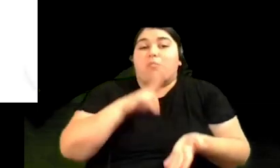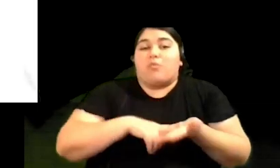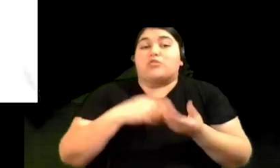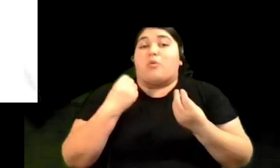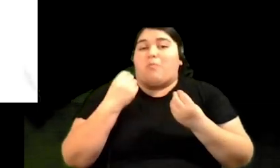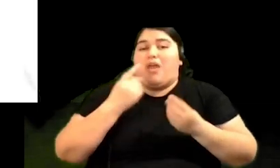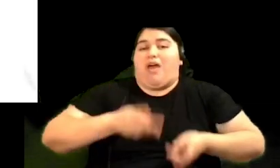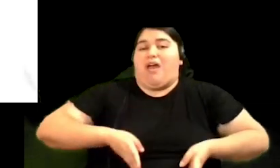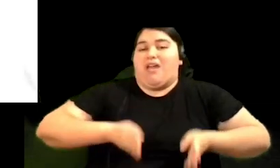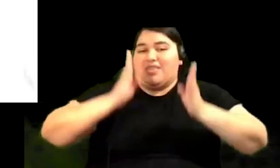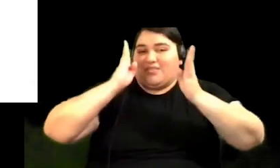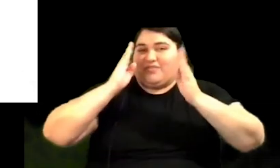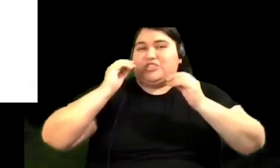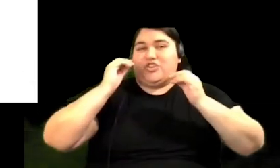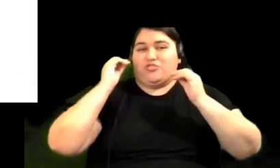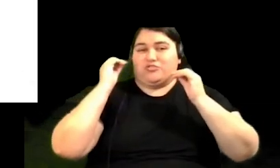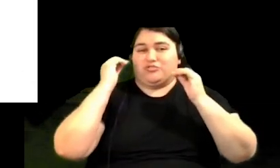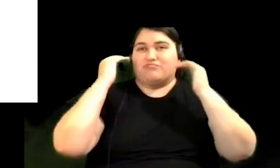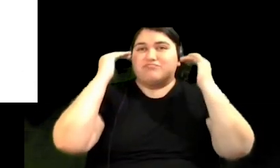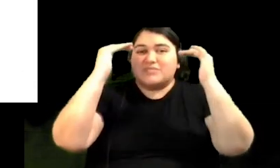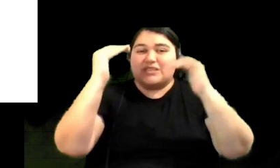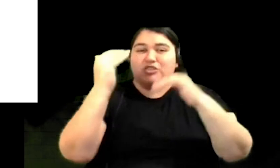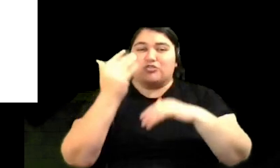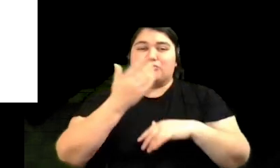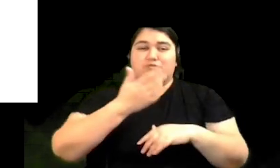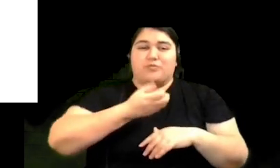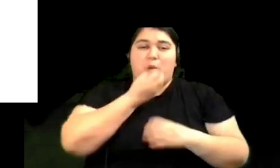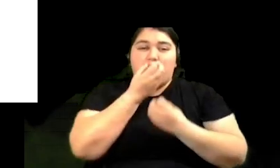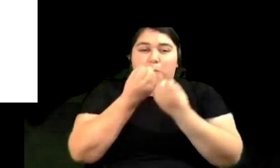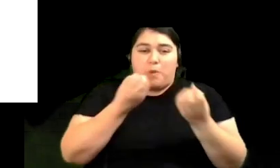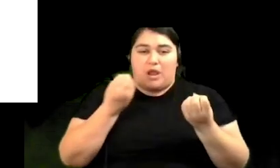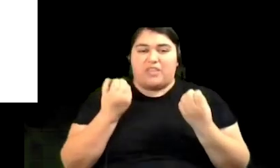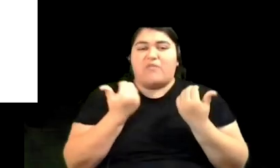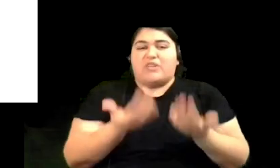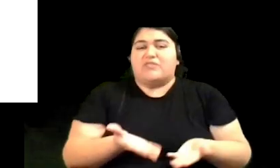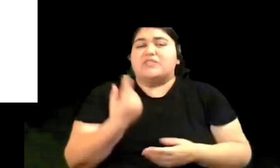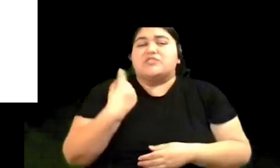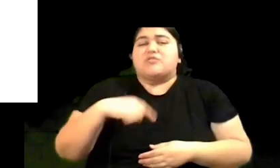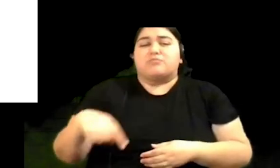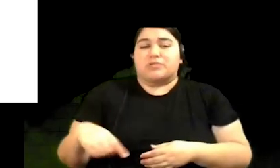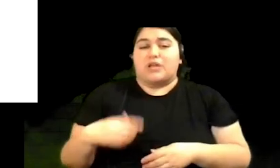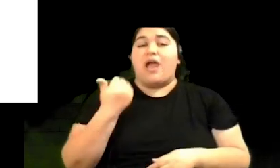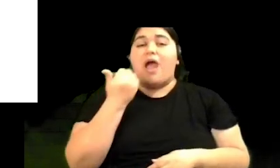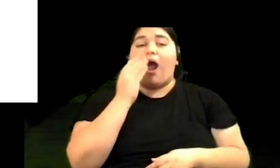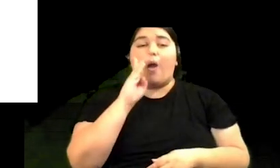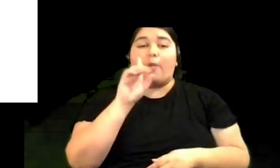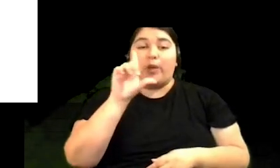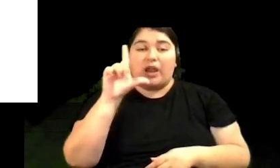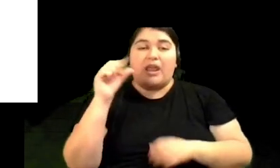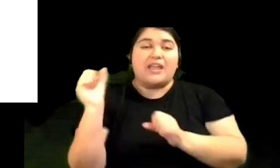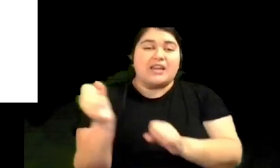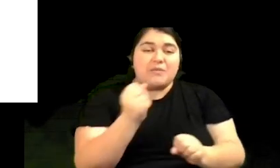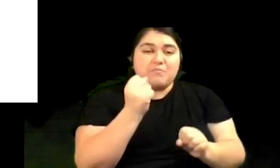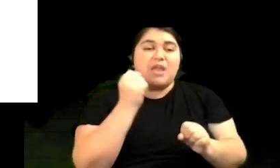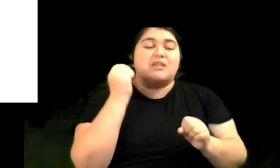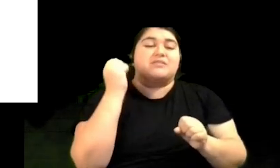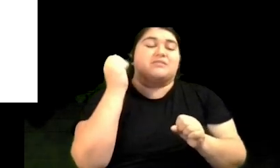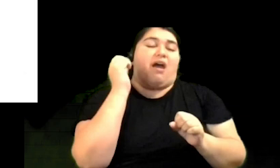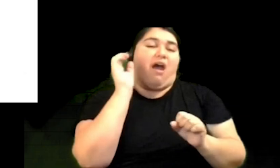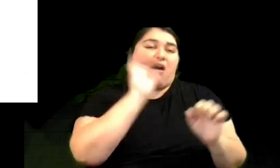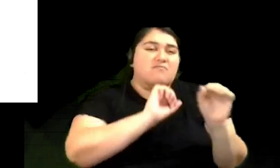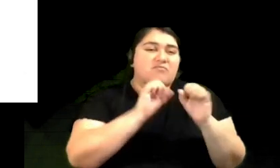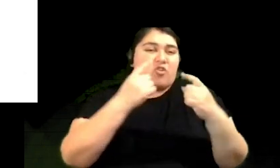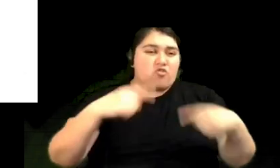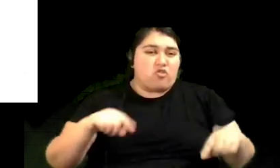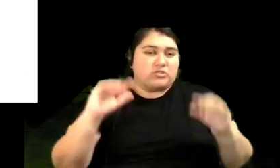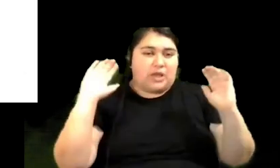verdes. ¿Cuál es ese beneficio tributario? Que van a tener una reducción de alumbrado, barrido y limpieza aquellos propietarios de